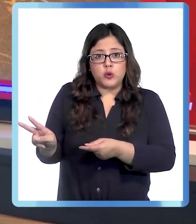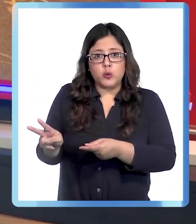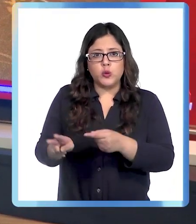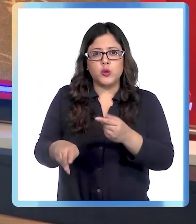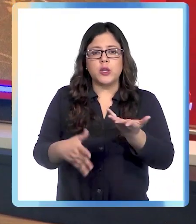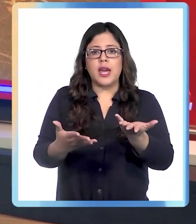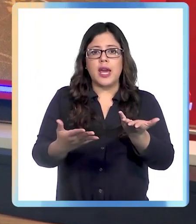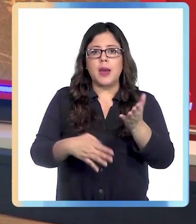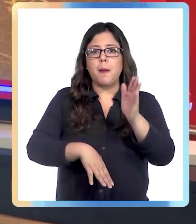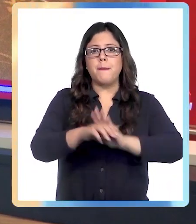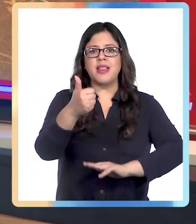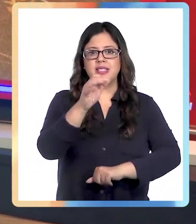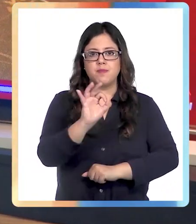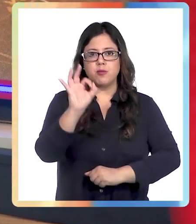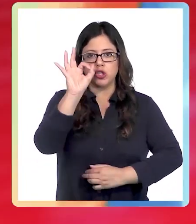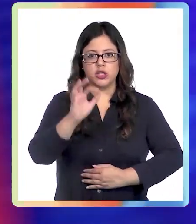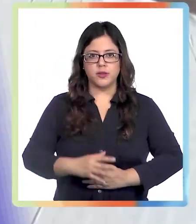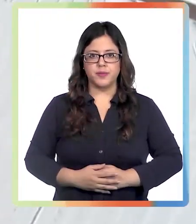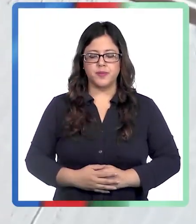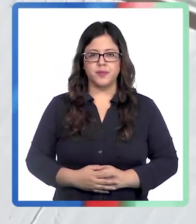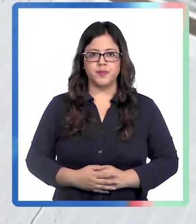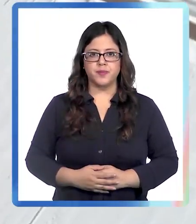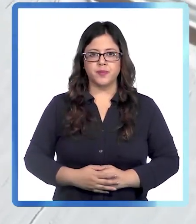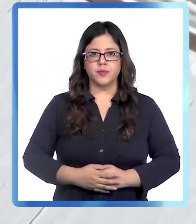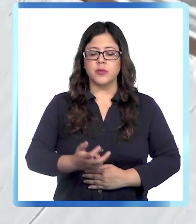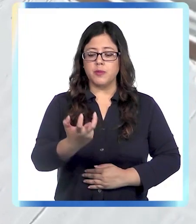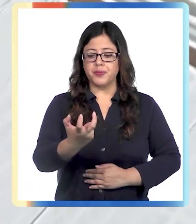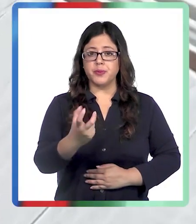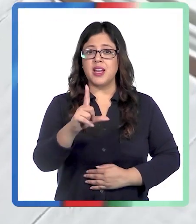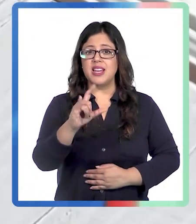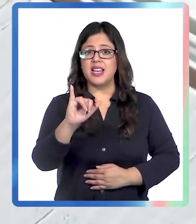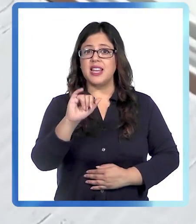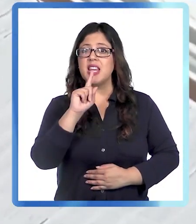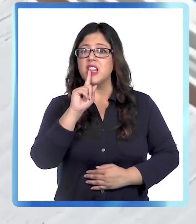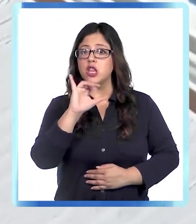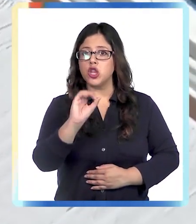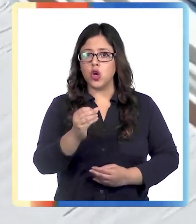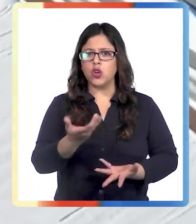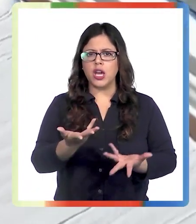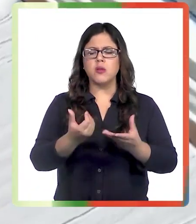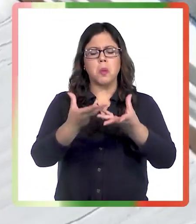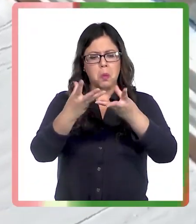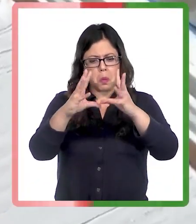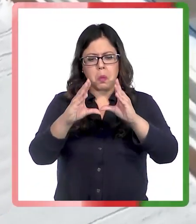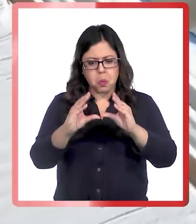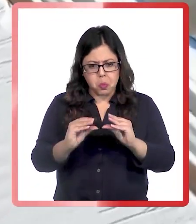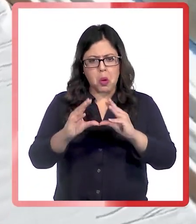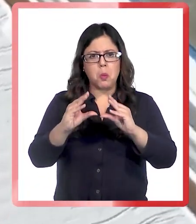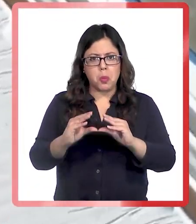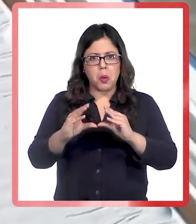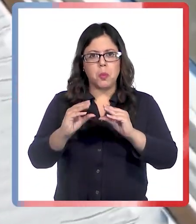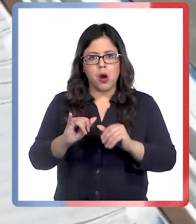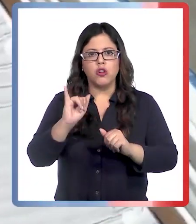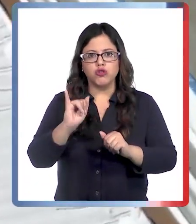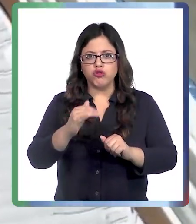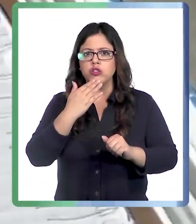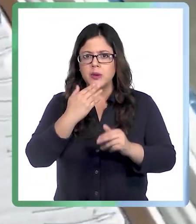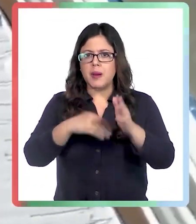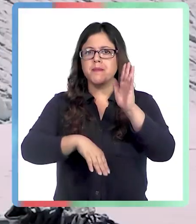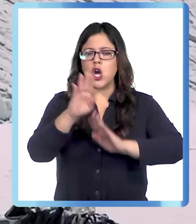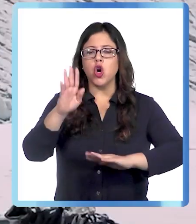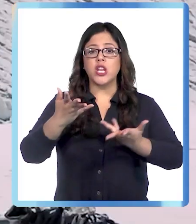acciones subió más de 6%. El litio es el metal más liviano que existe y con mayor